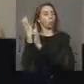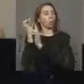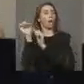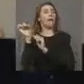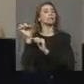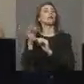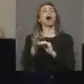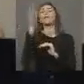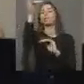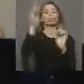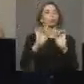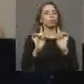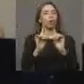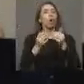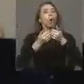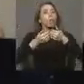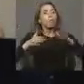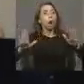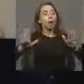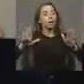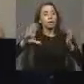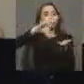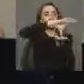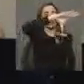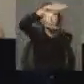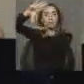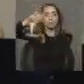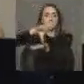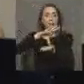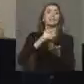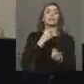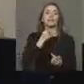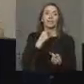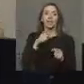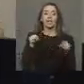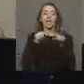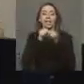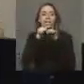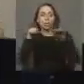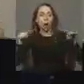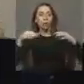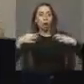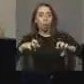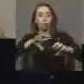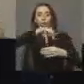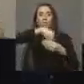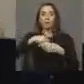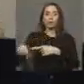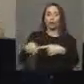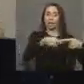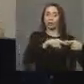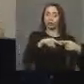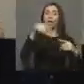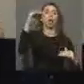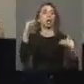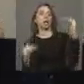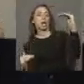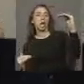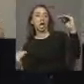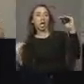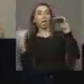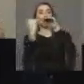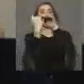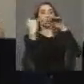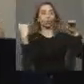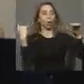contrario, cualquier sociedad que busque igualdad de oportunidades o igualar la cancha, como se dice comúnmente,